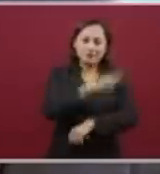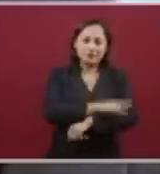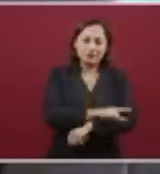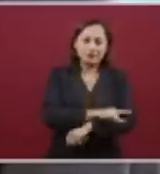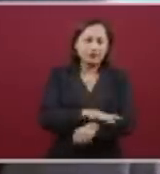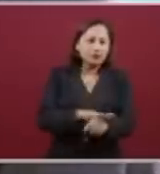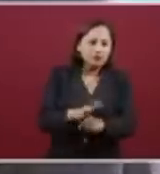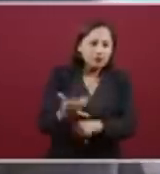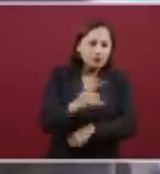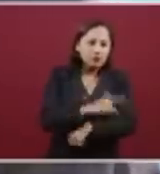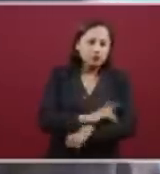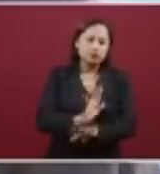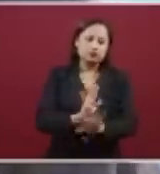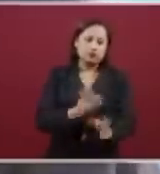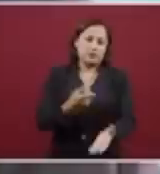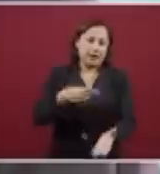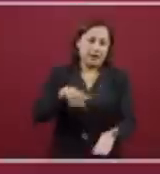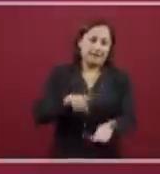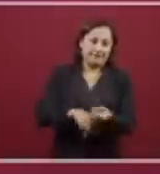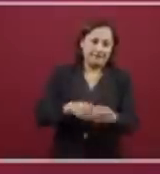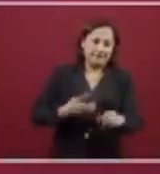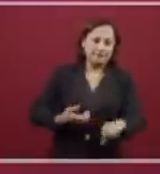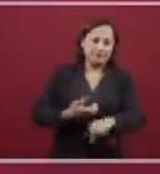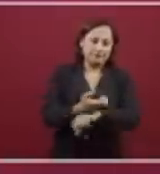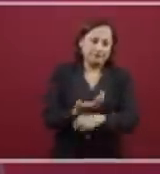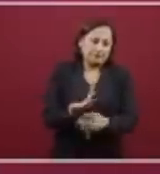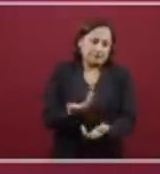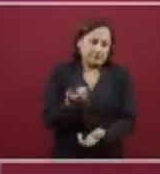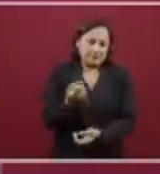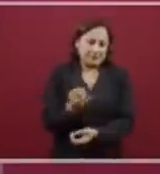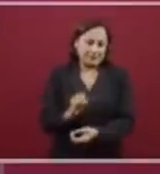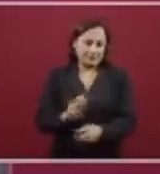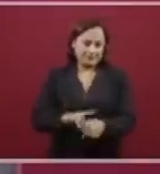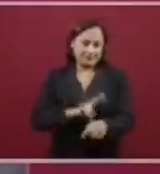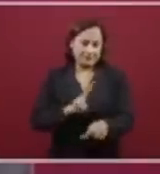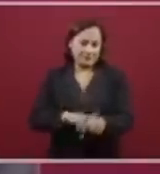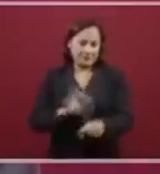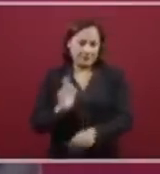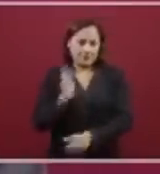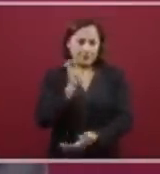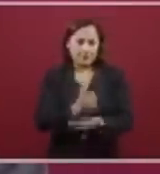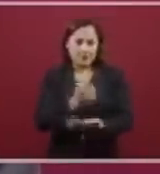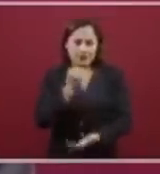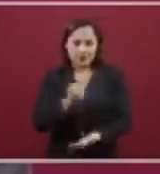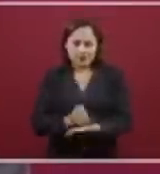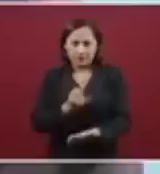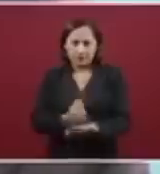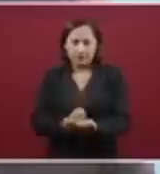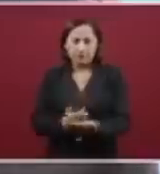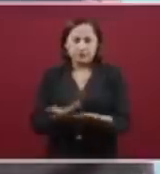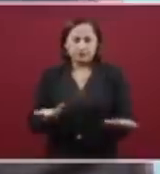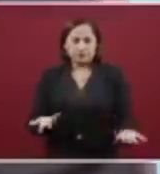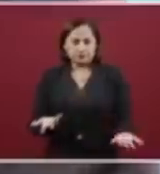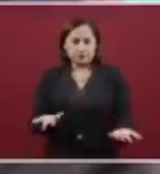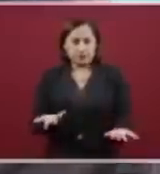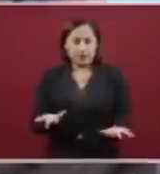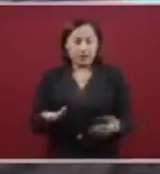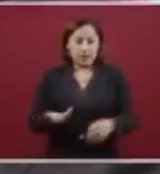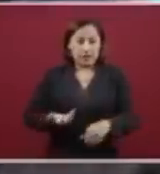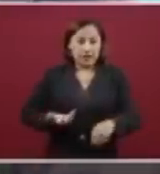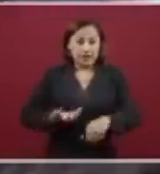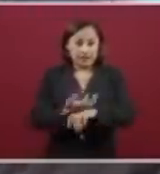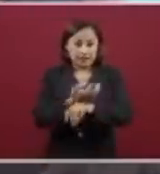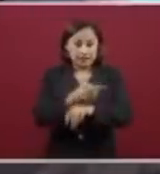un pago que se le hace al estado por uso del aeropuerto si el estado decidió el gobierno decidió utilizar ese dinero